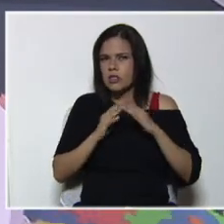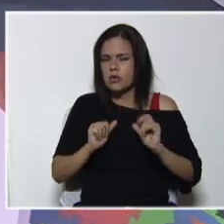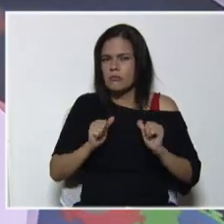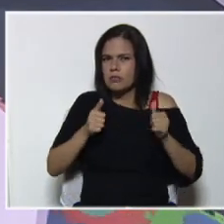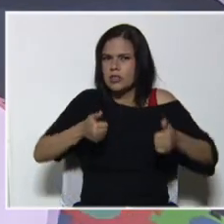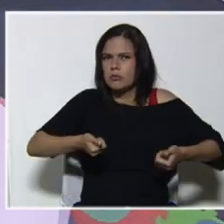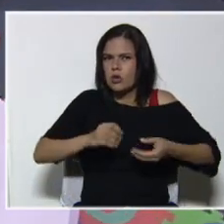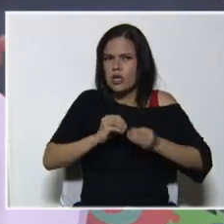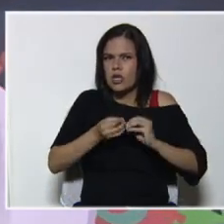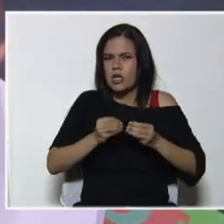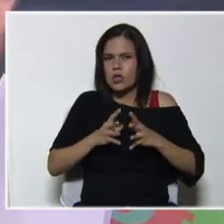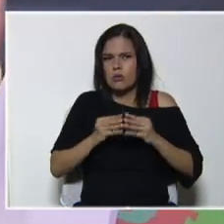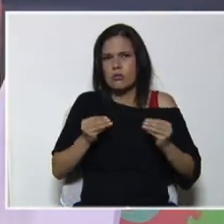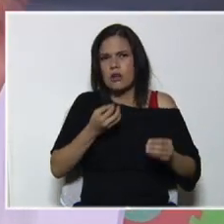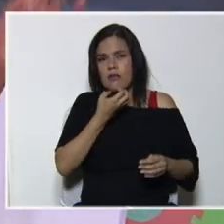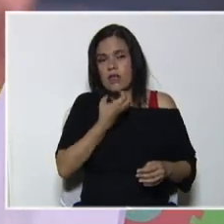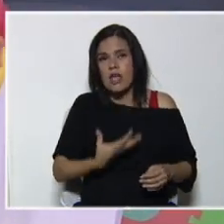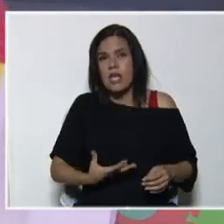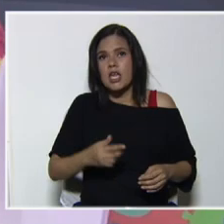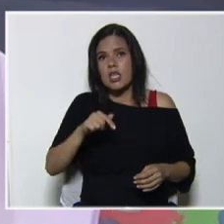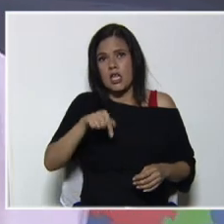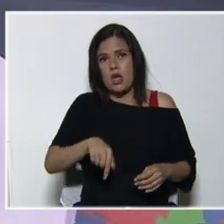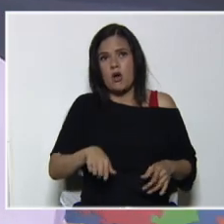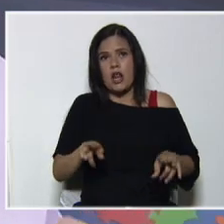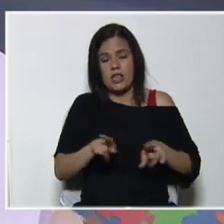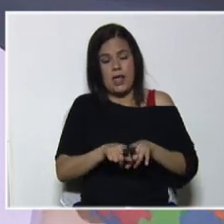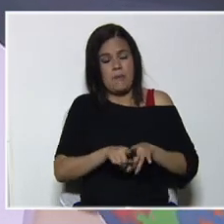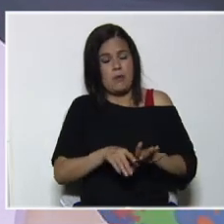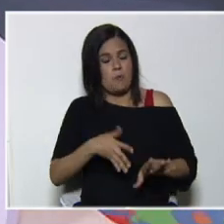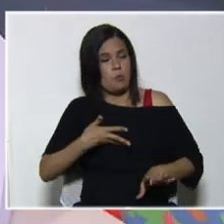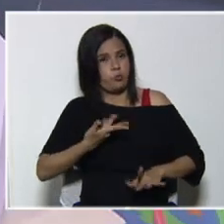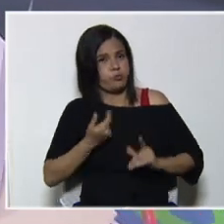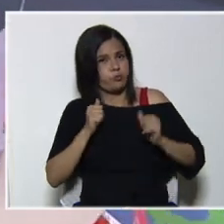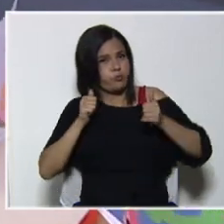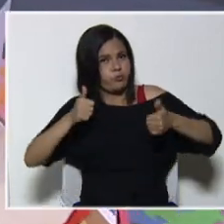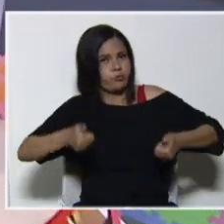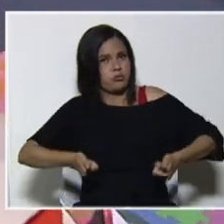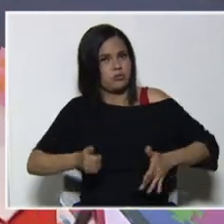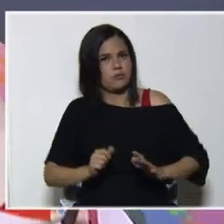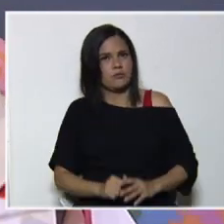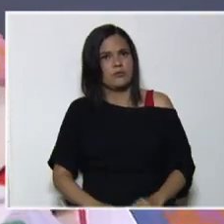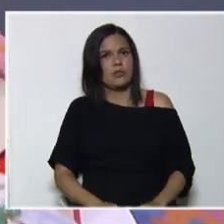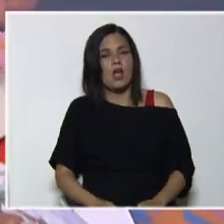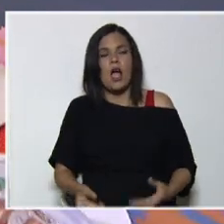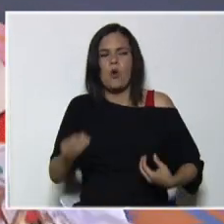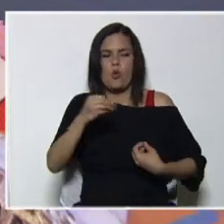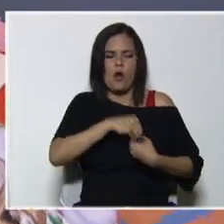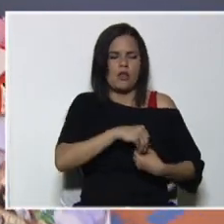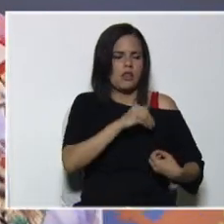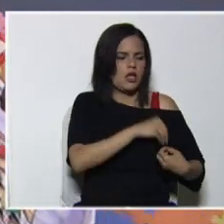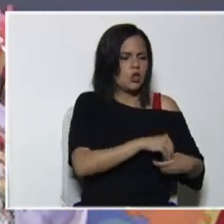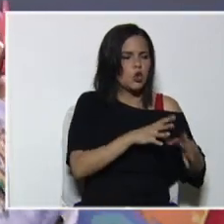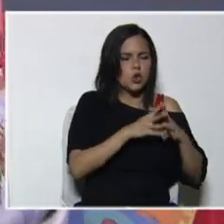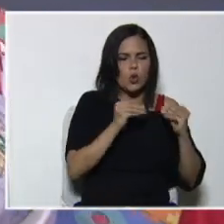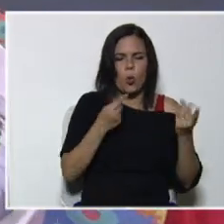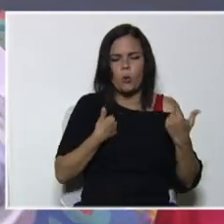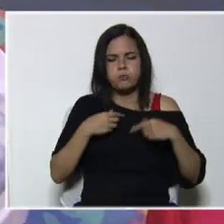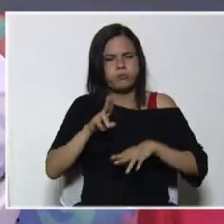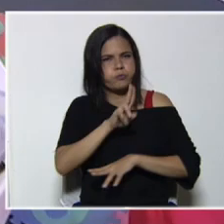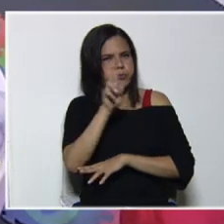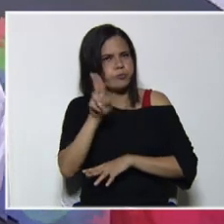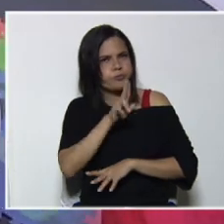Navidad y que ahora también podemos comenzar a desmontar